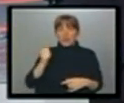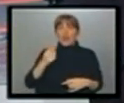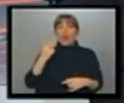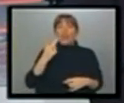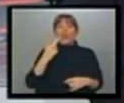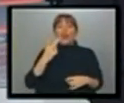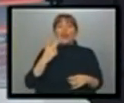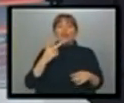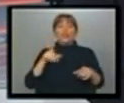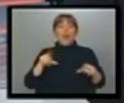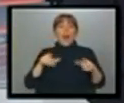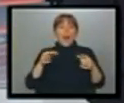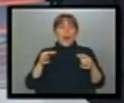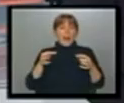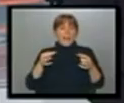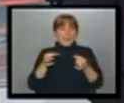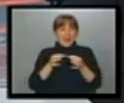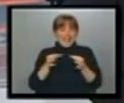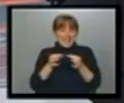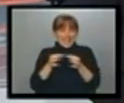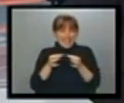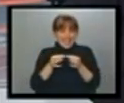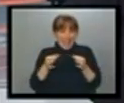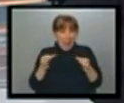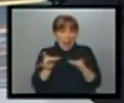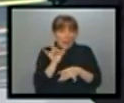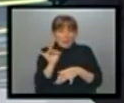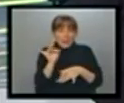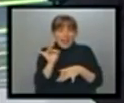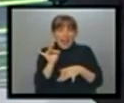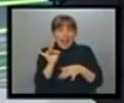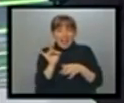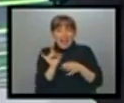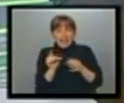Las lograron separar aquí en la Argentina, en nuestro Hospital Posadas.